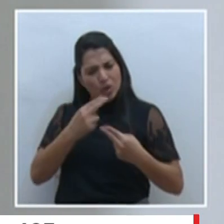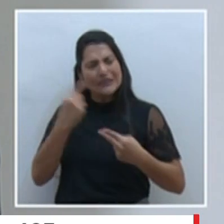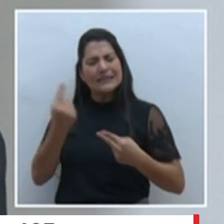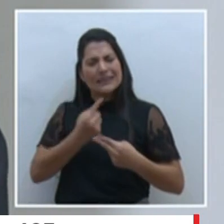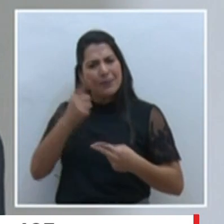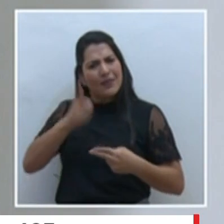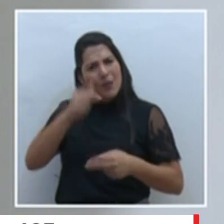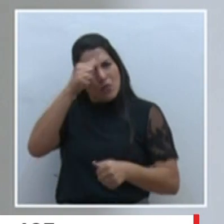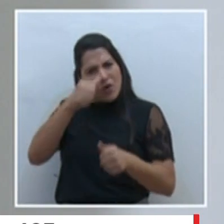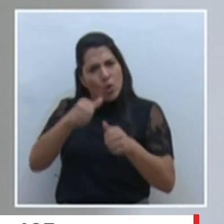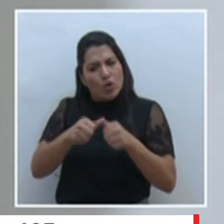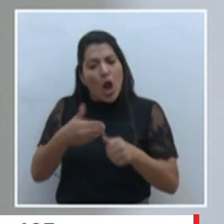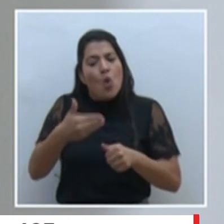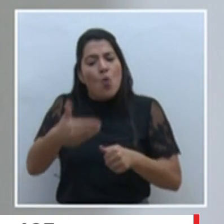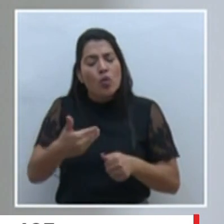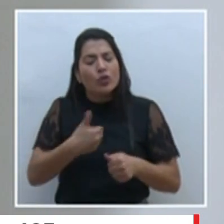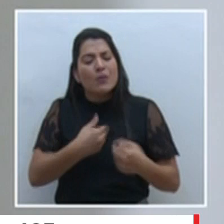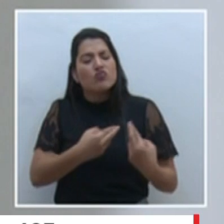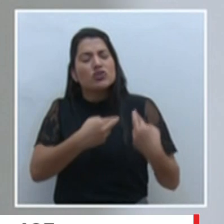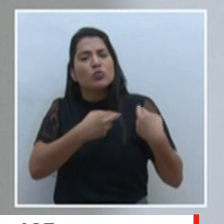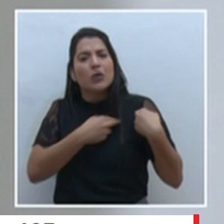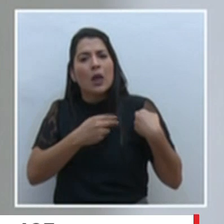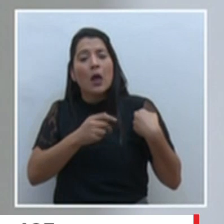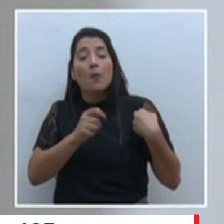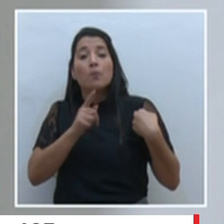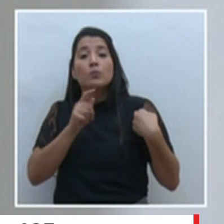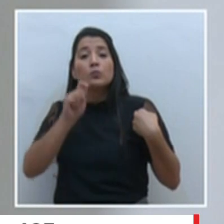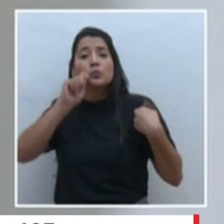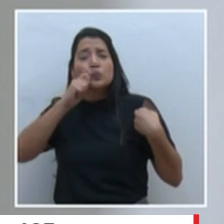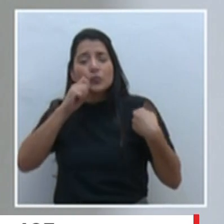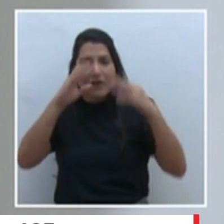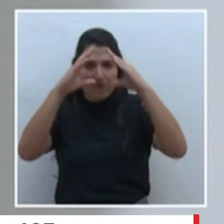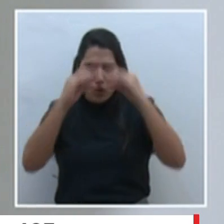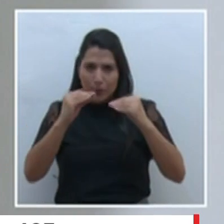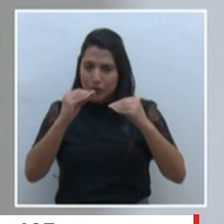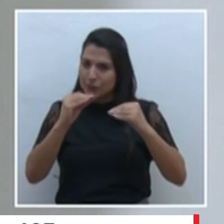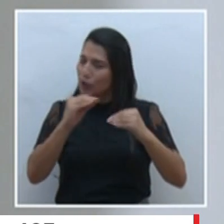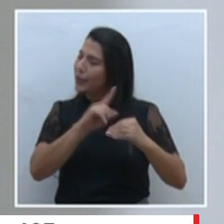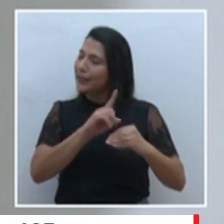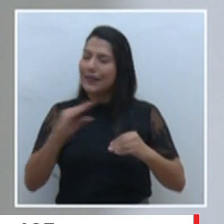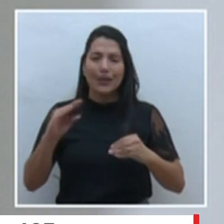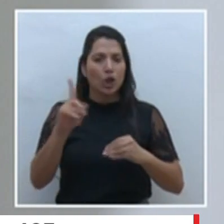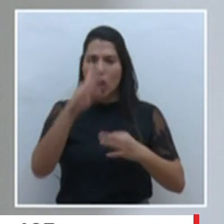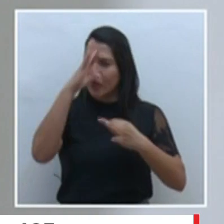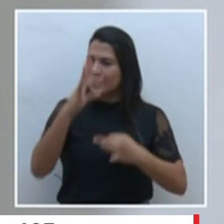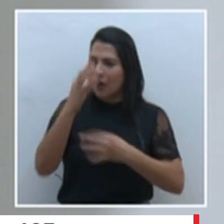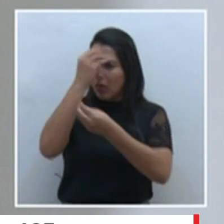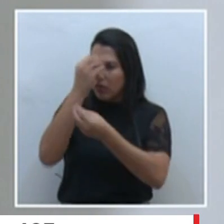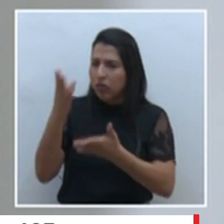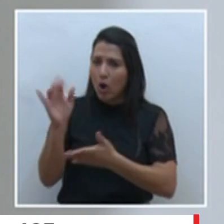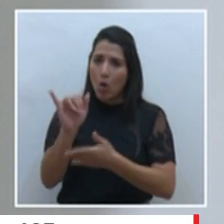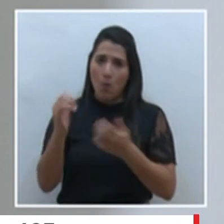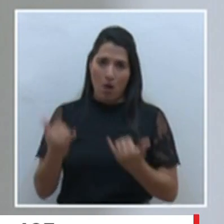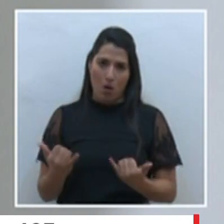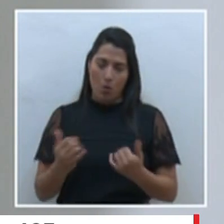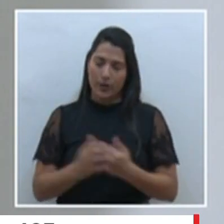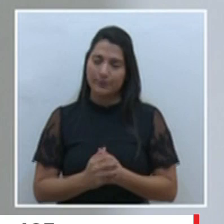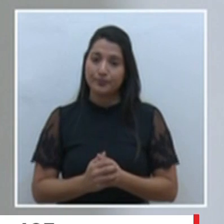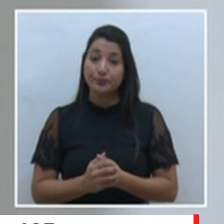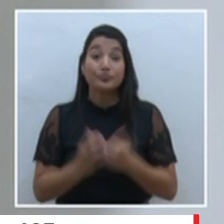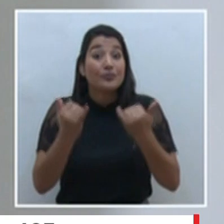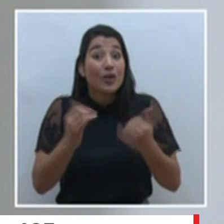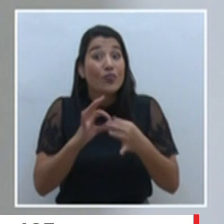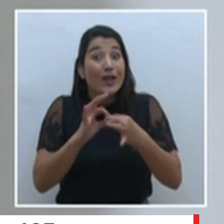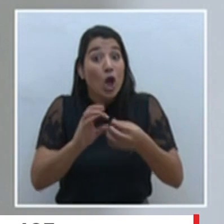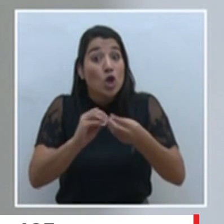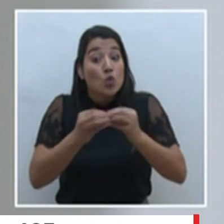tenemos información como esta, y no darla a conocer de una forma como la que se está dando. Con respecto a los casos sospechosos,